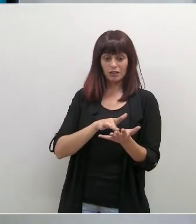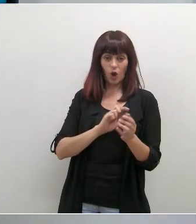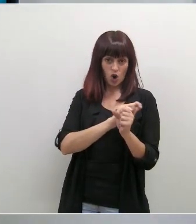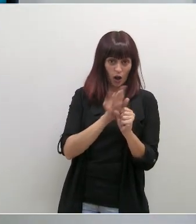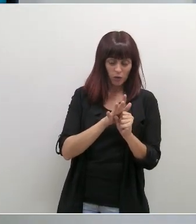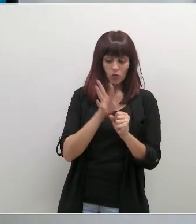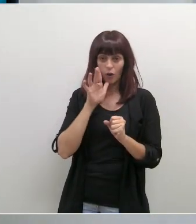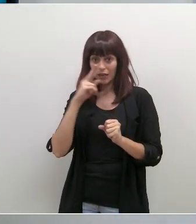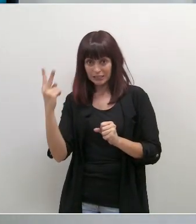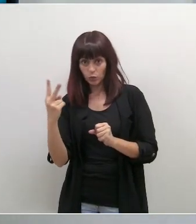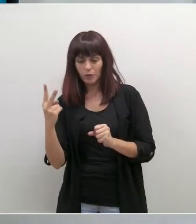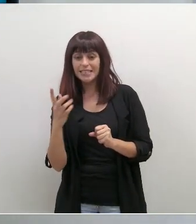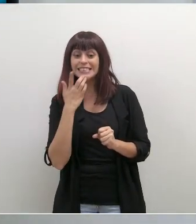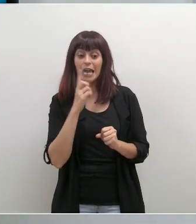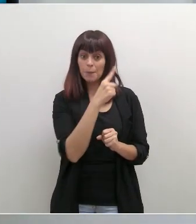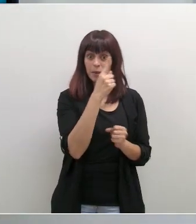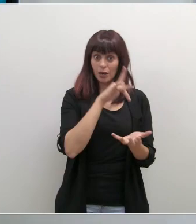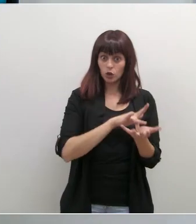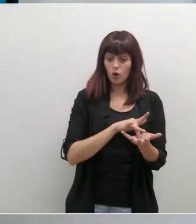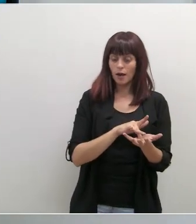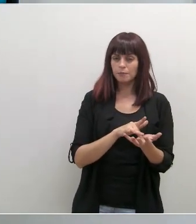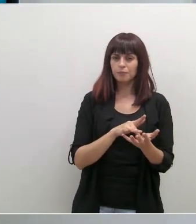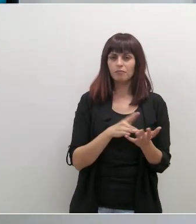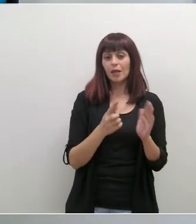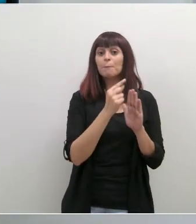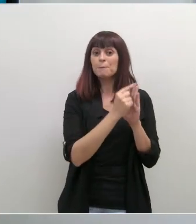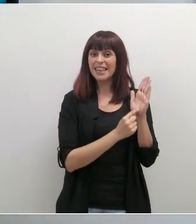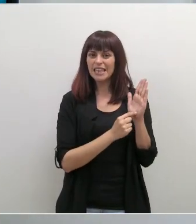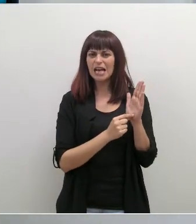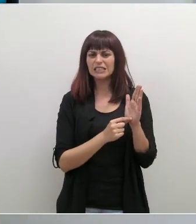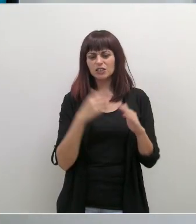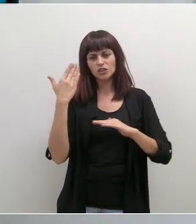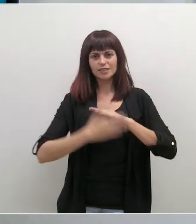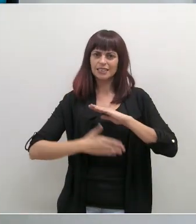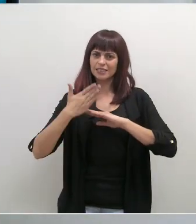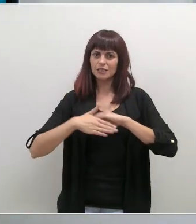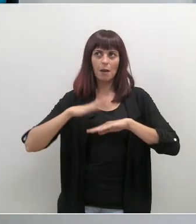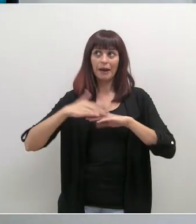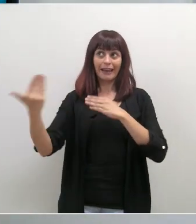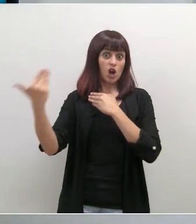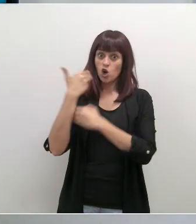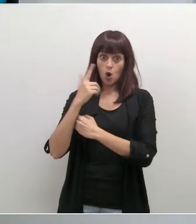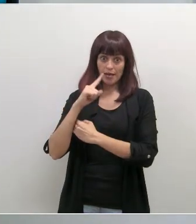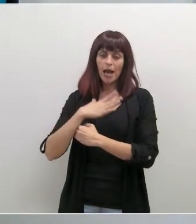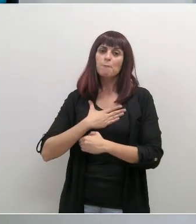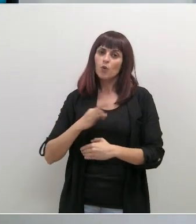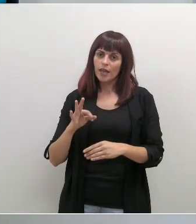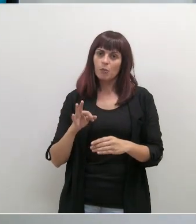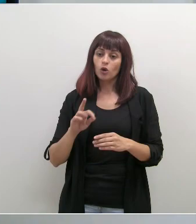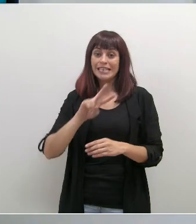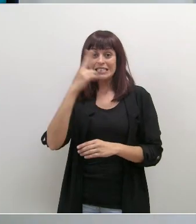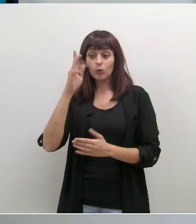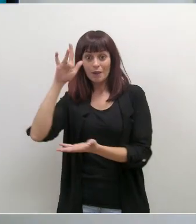en ese momento puesto encima de la mesa una serie de medidas restrictivas para que la gente no viniera, probablemente hubiéramos retardado más esta